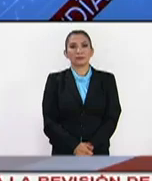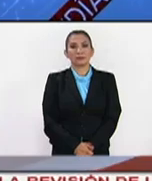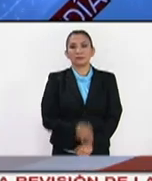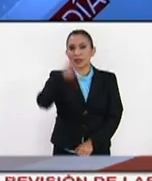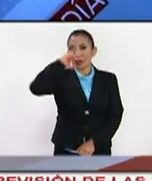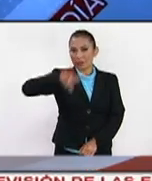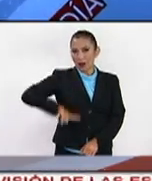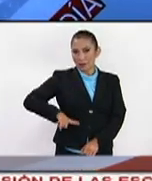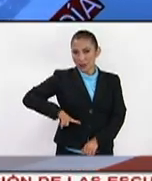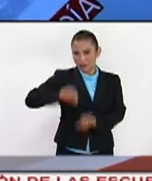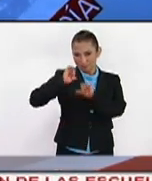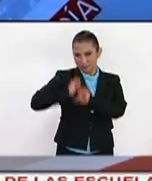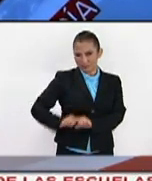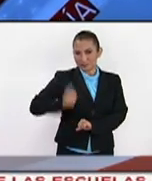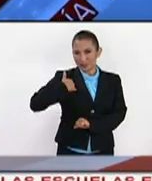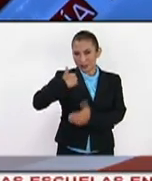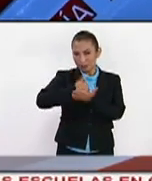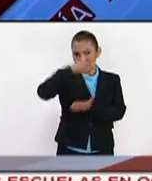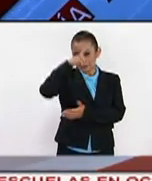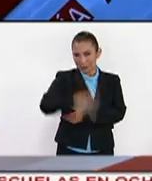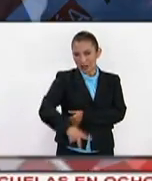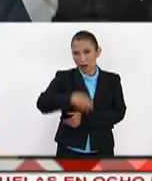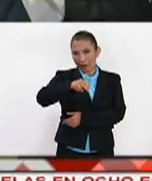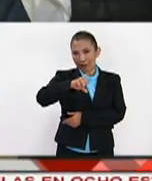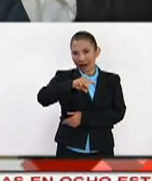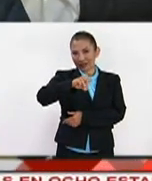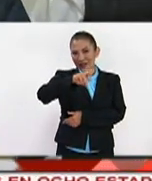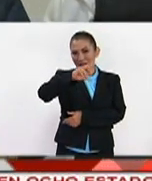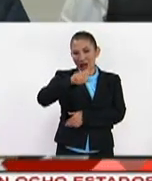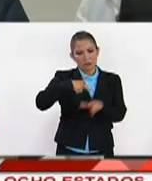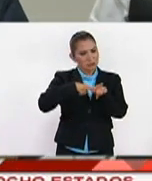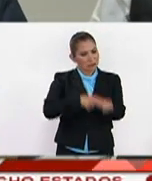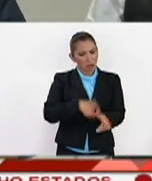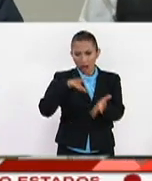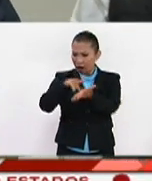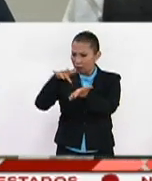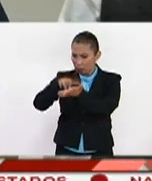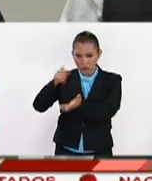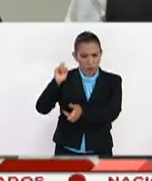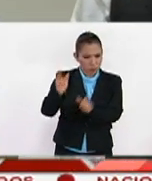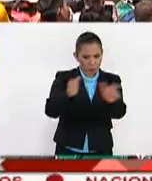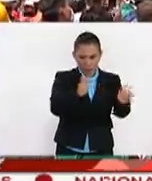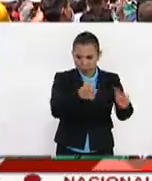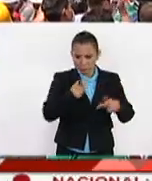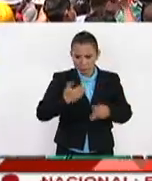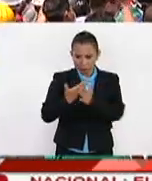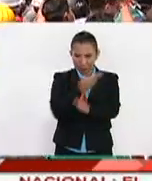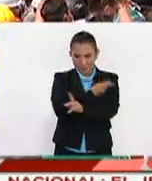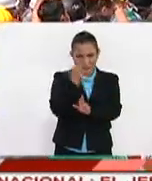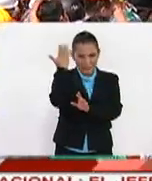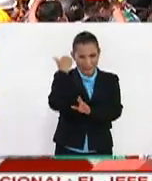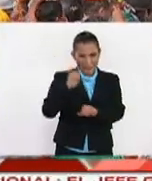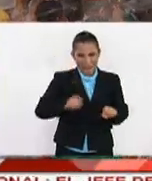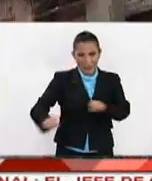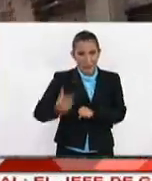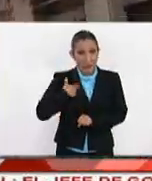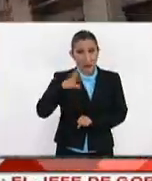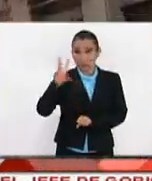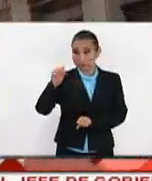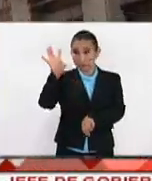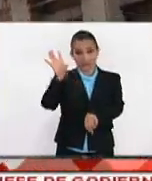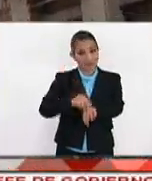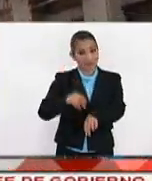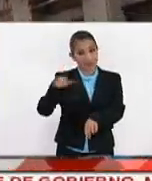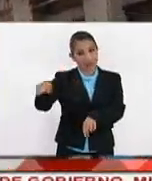El jefe de gobierno de la Ciudad de México, Miguel Ángel Mancera, aseguró que sigue la entrega de los apoyos a los damnificados por los pasados sismos. Afirmó que no se